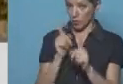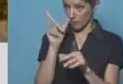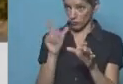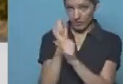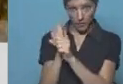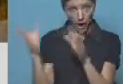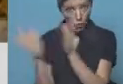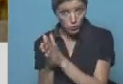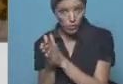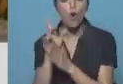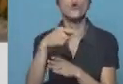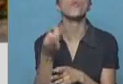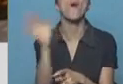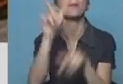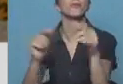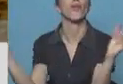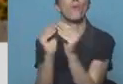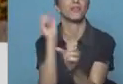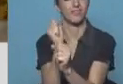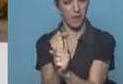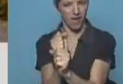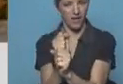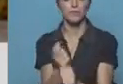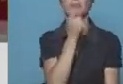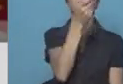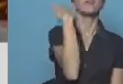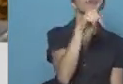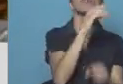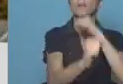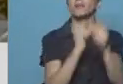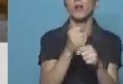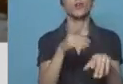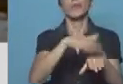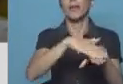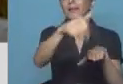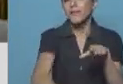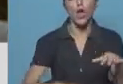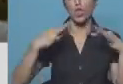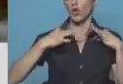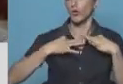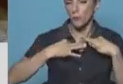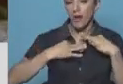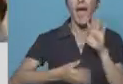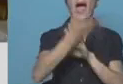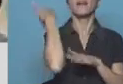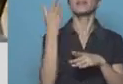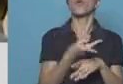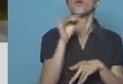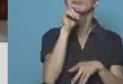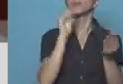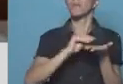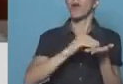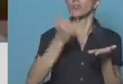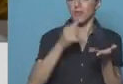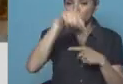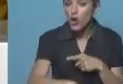fueras empresario, por ejemplo, del calzado, textil, de autopartes, en fin, ¿cuántos empleados tenías y cuántos tenés ahora?